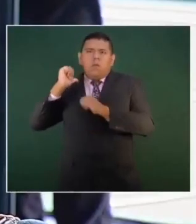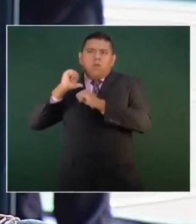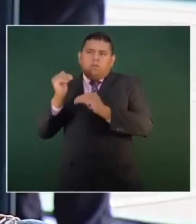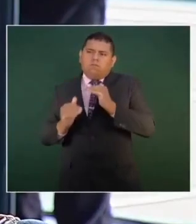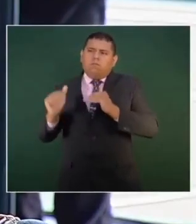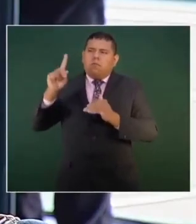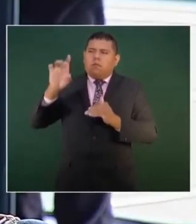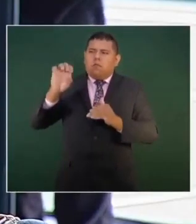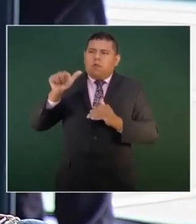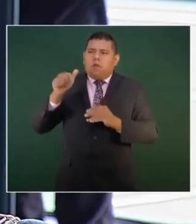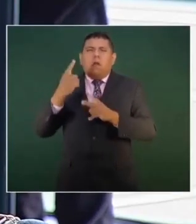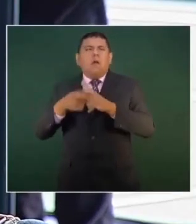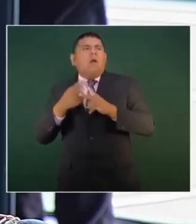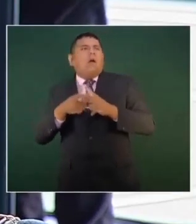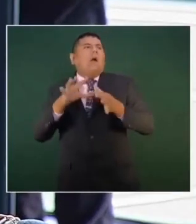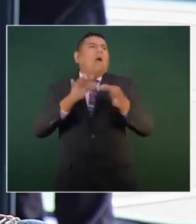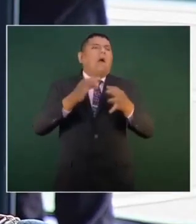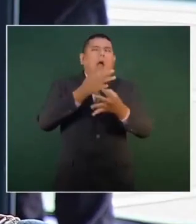ojalá y